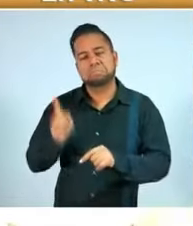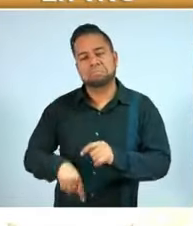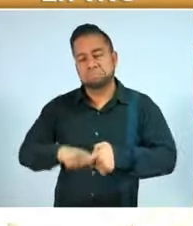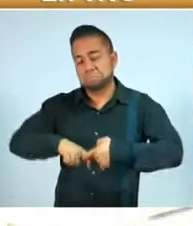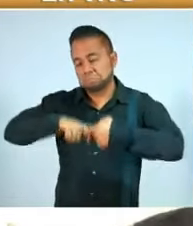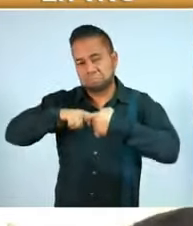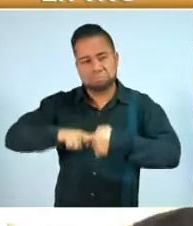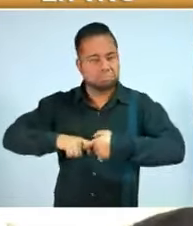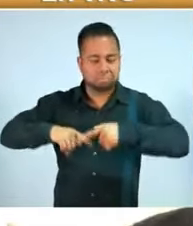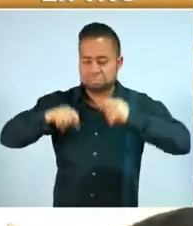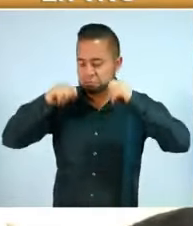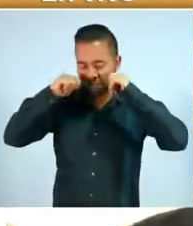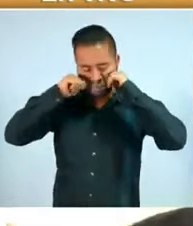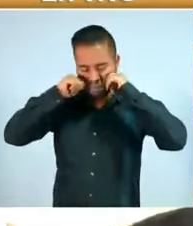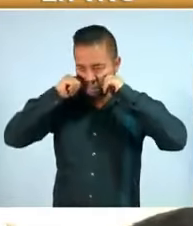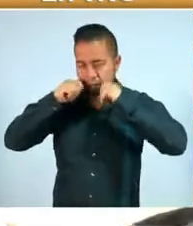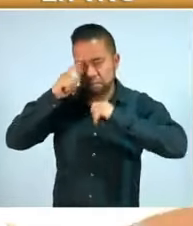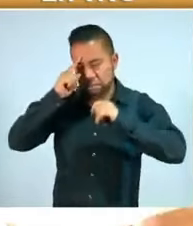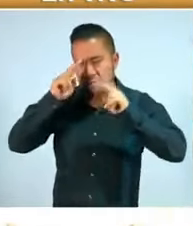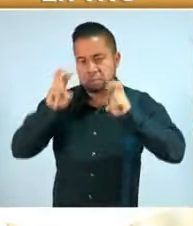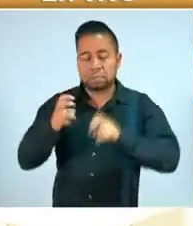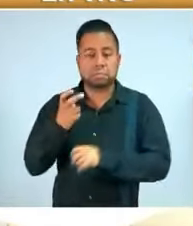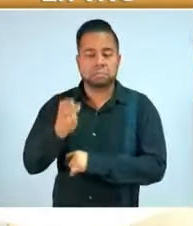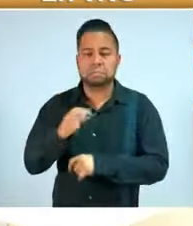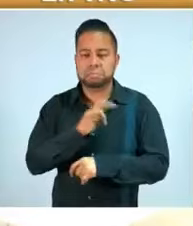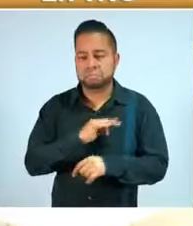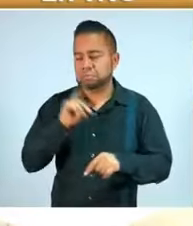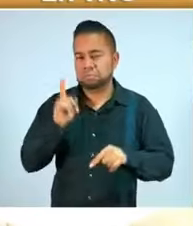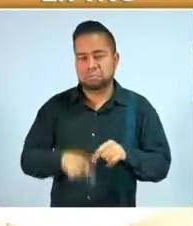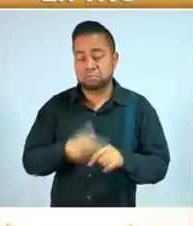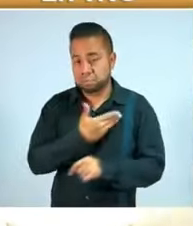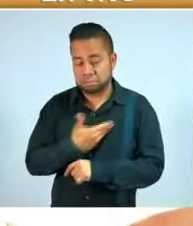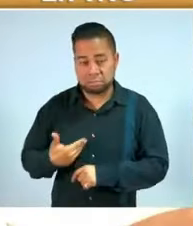no haya causado ejecutoria un tema de esta naturaleza, pero eso es una cosa.